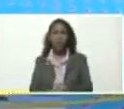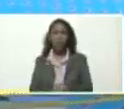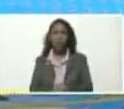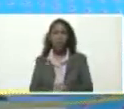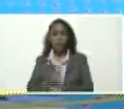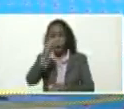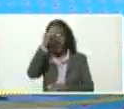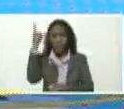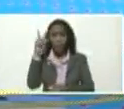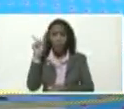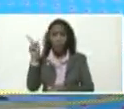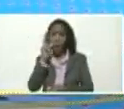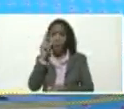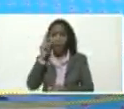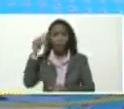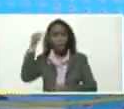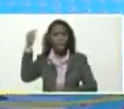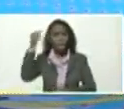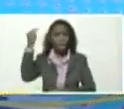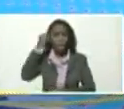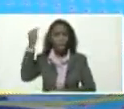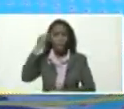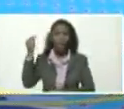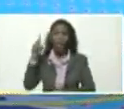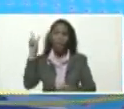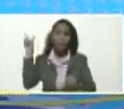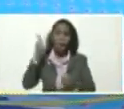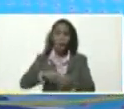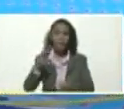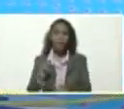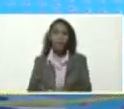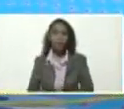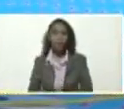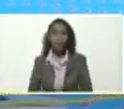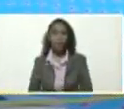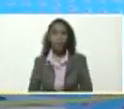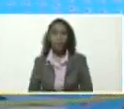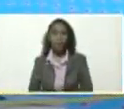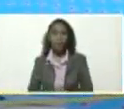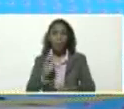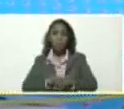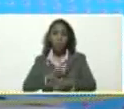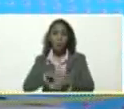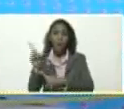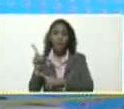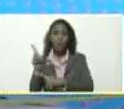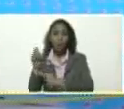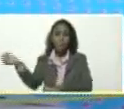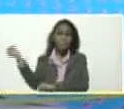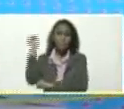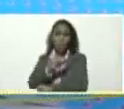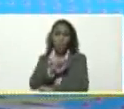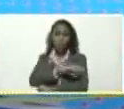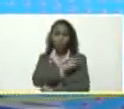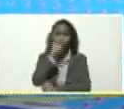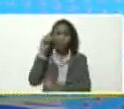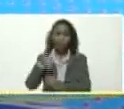Leopoldo López, un tipo obsesivo con la violencia. Por eso está derrotado,